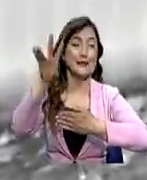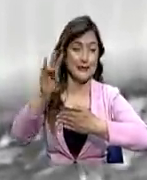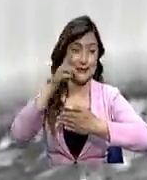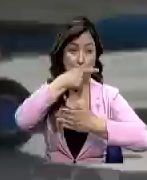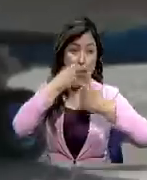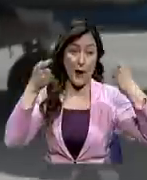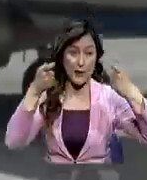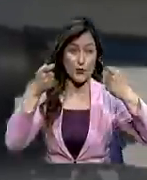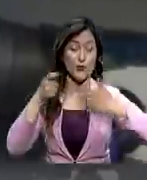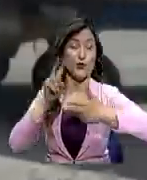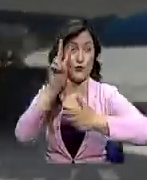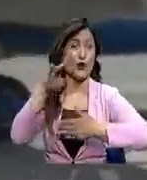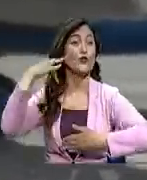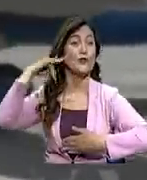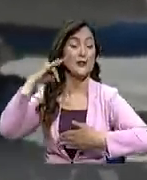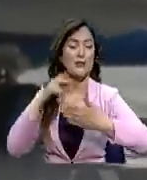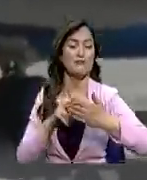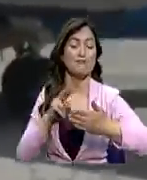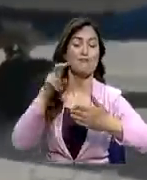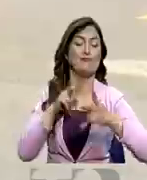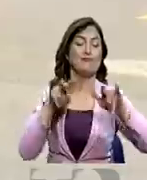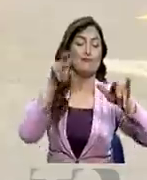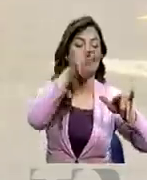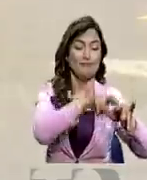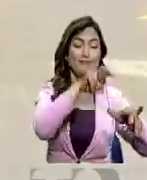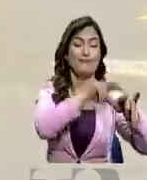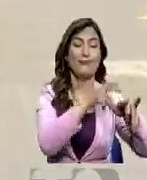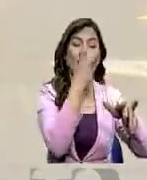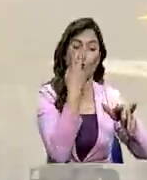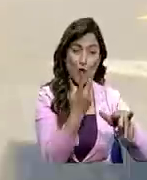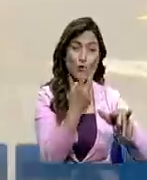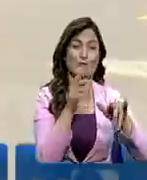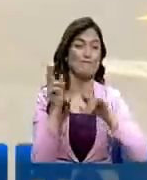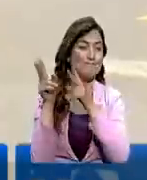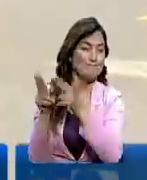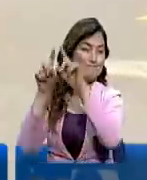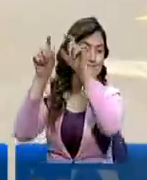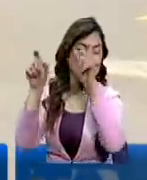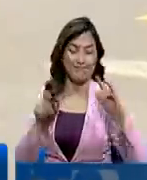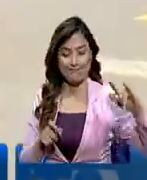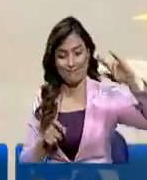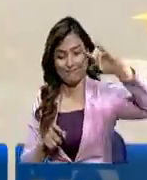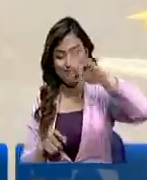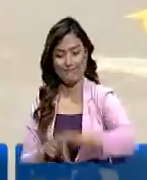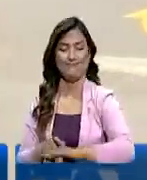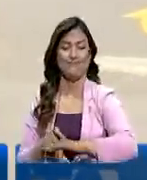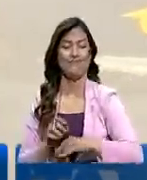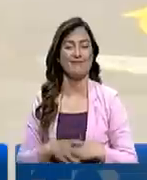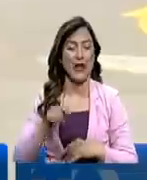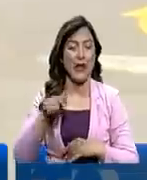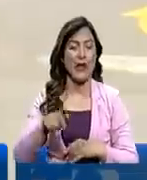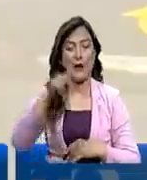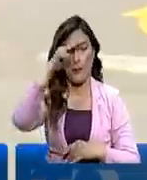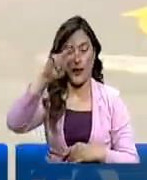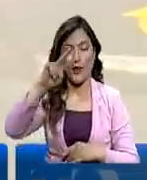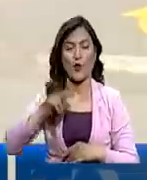Fueron pasajeras de Aeroregional. No obstante, hay hechos que guardarían una relación con la decisión adoptada por el Departamento de Estado de